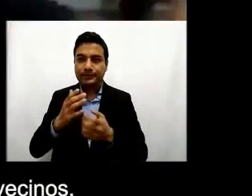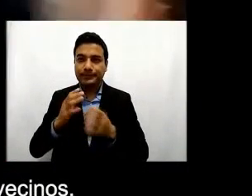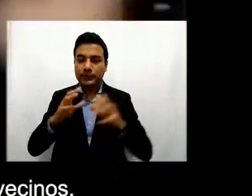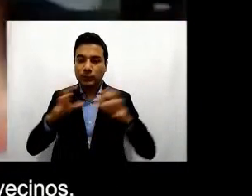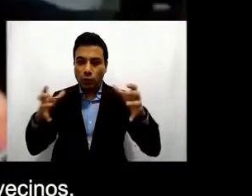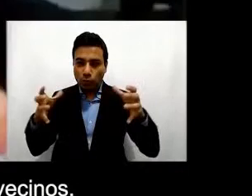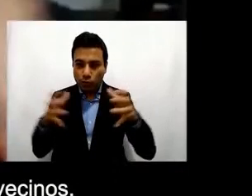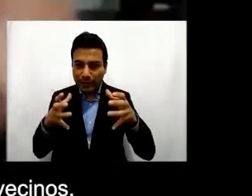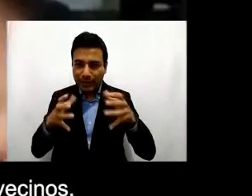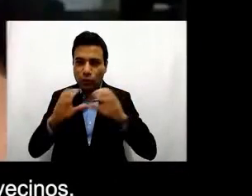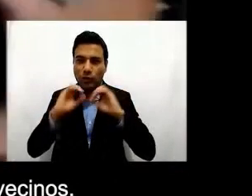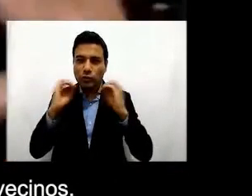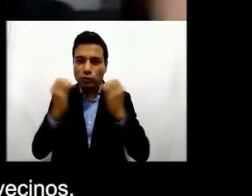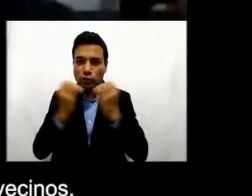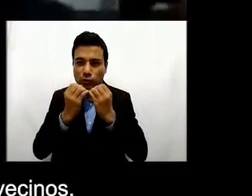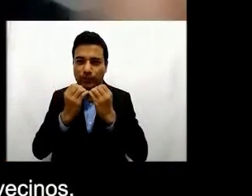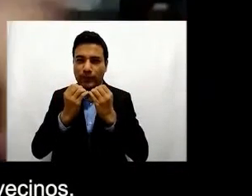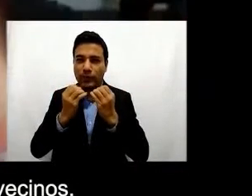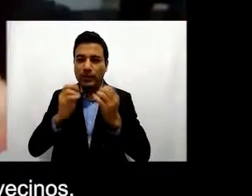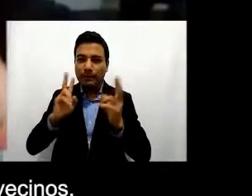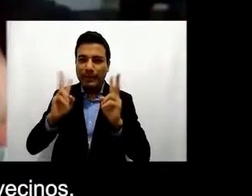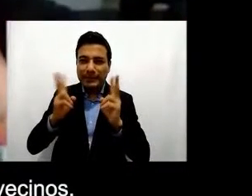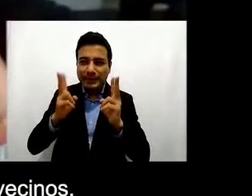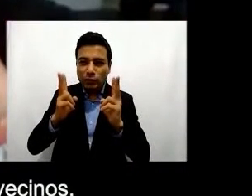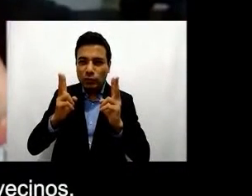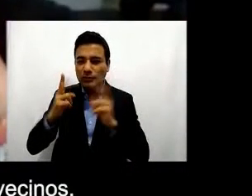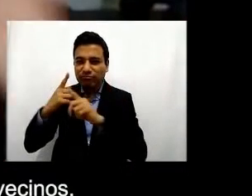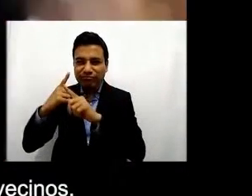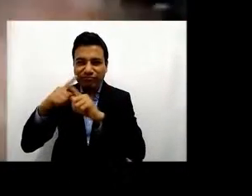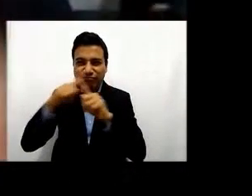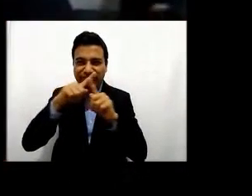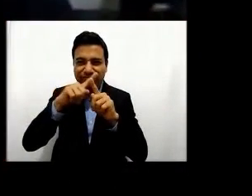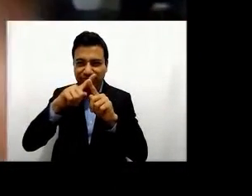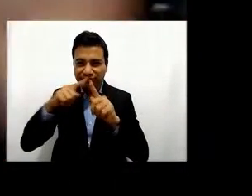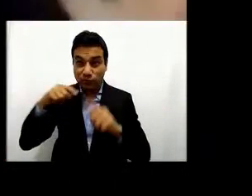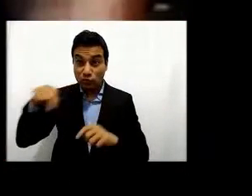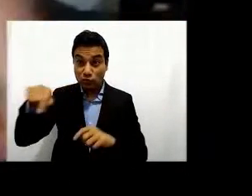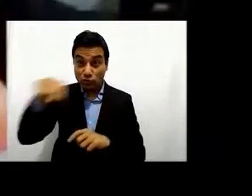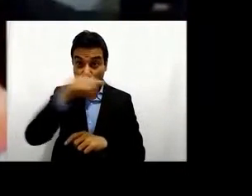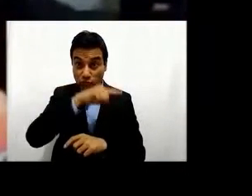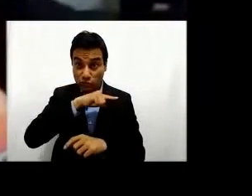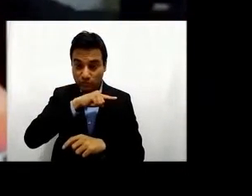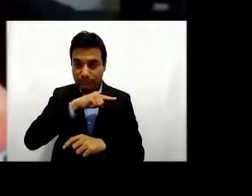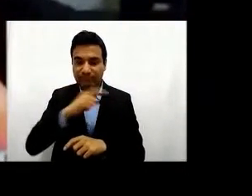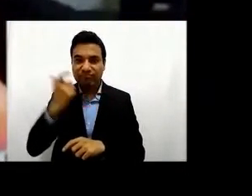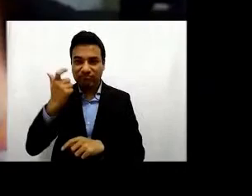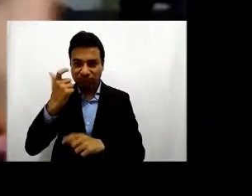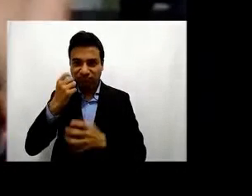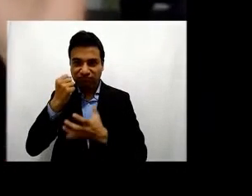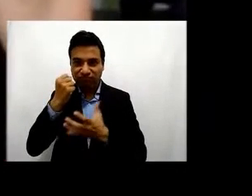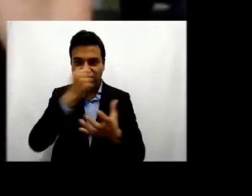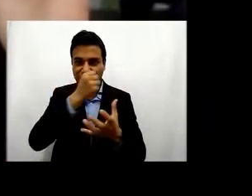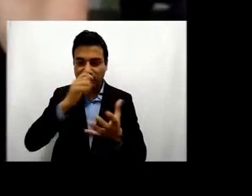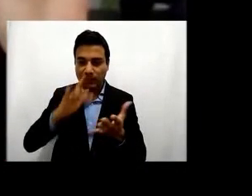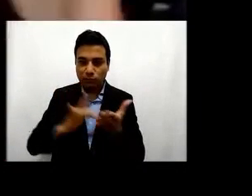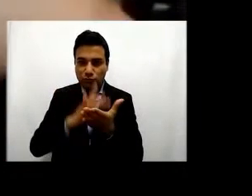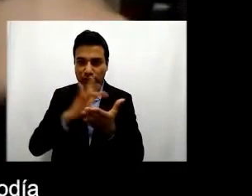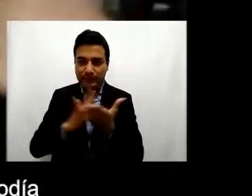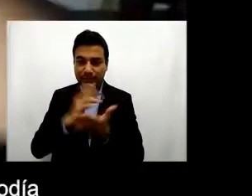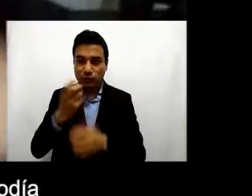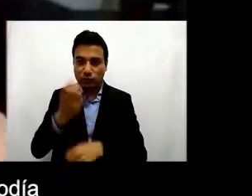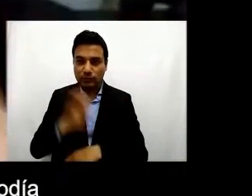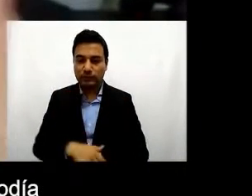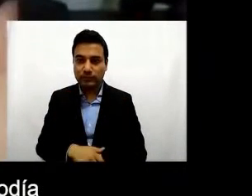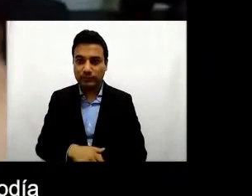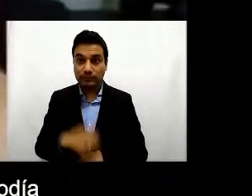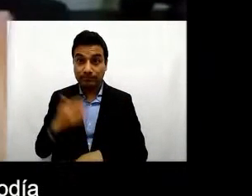vecinas, vecinos, organizaciones barriales que se reúnen a trabajar desde la base comunitaria en favor de la cultura. ¿Cuál fue la sorpresa?